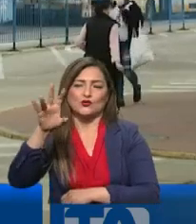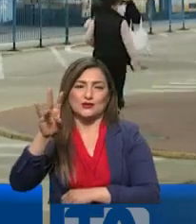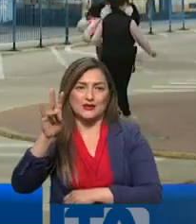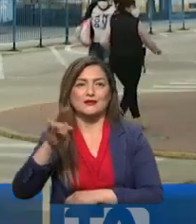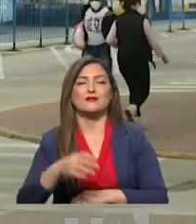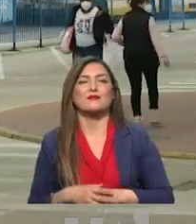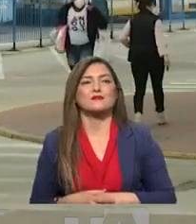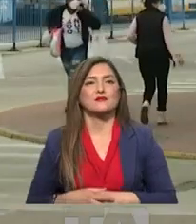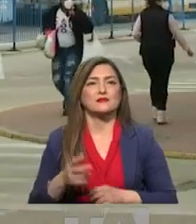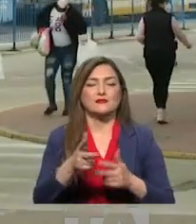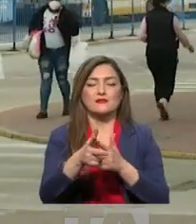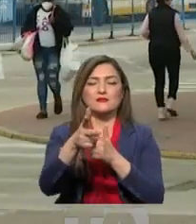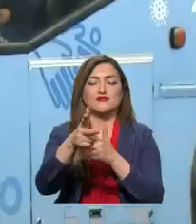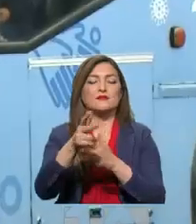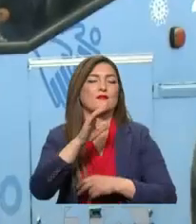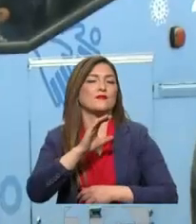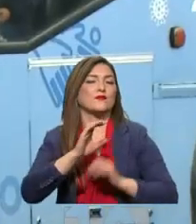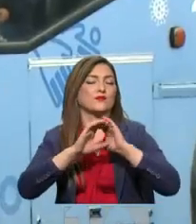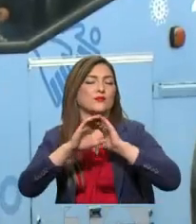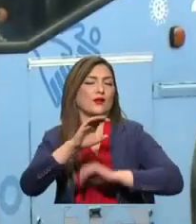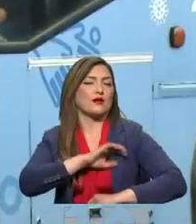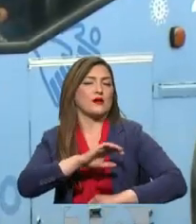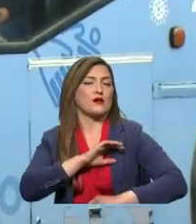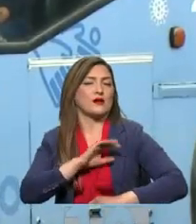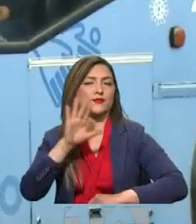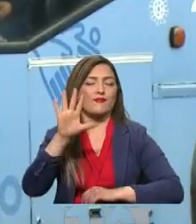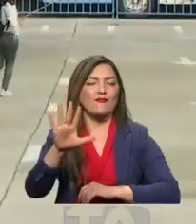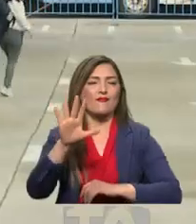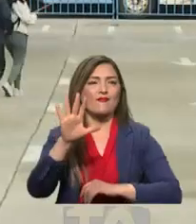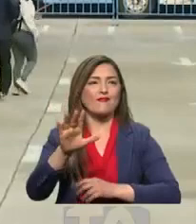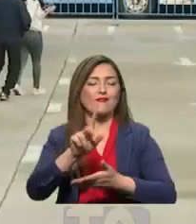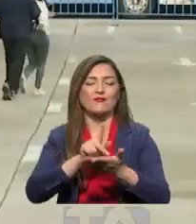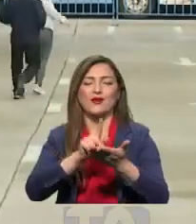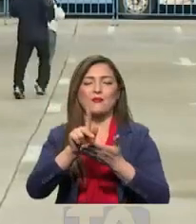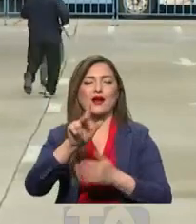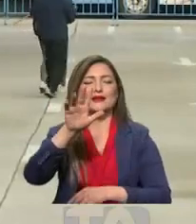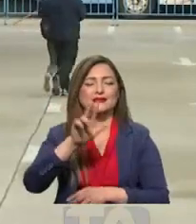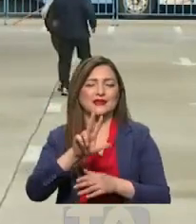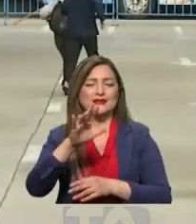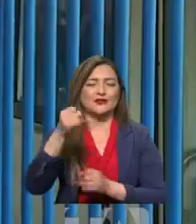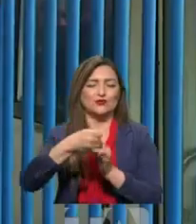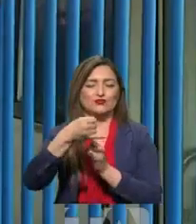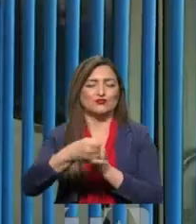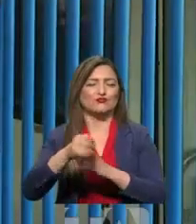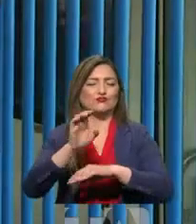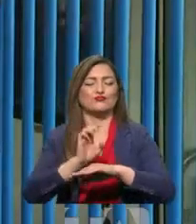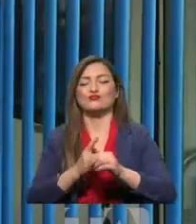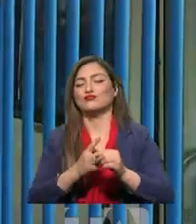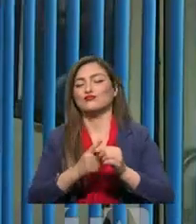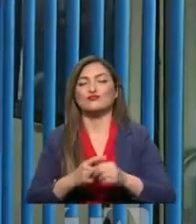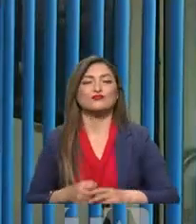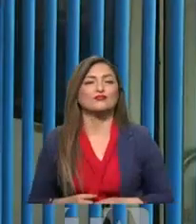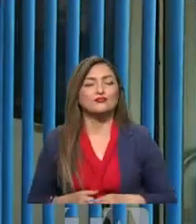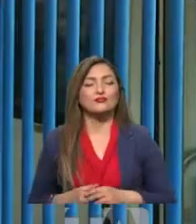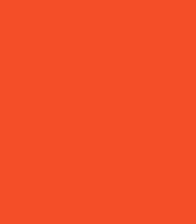a esta flota de buses municipales y alimentadores se suman las 5 operadoras que ya están cobrando la nueva tarifa en la capital fernanda ceballos